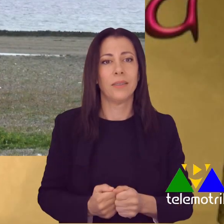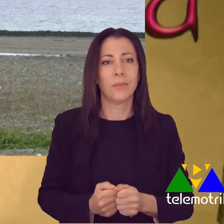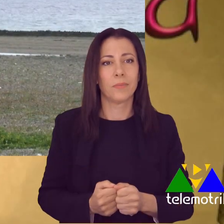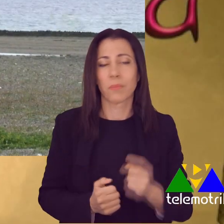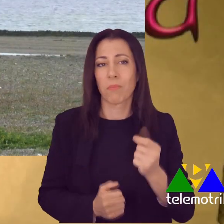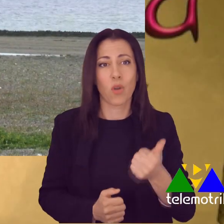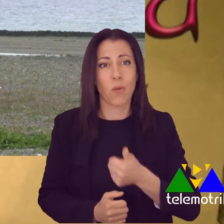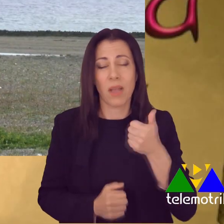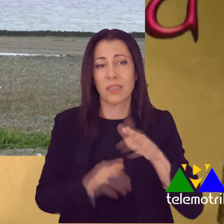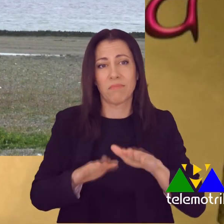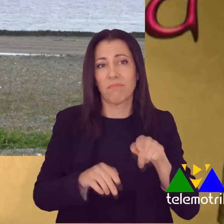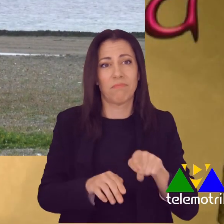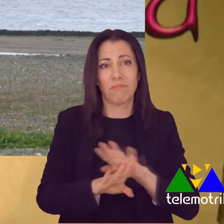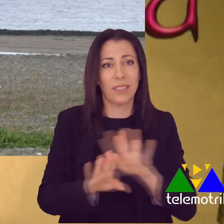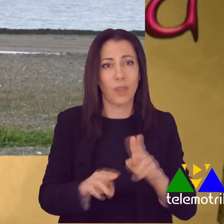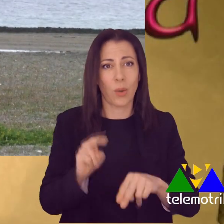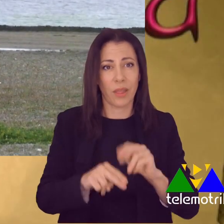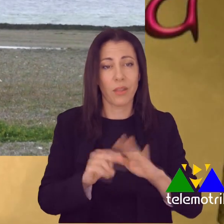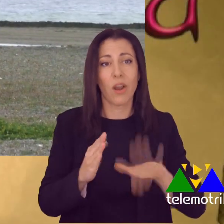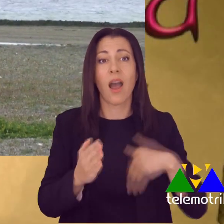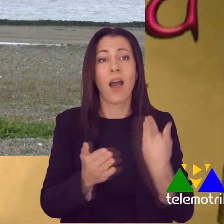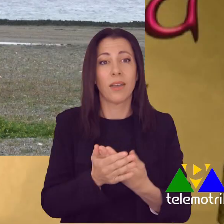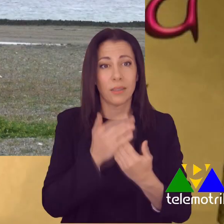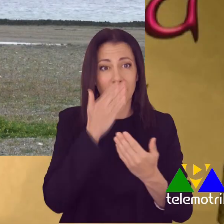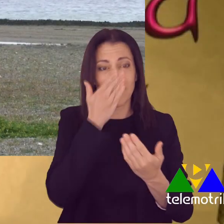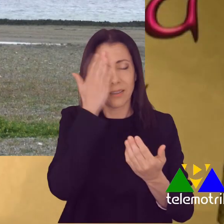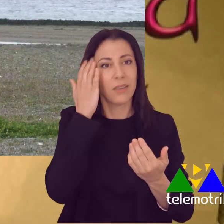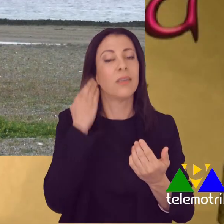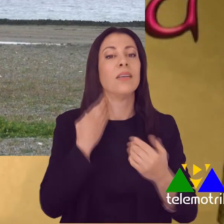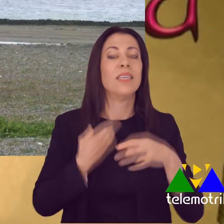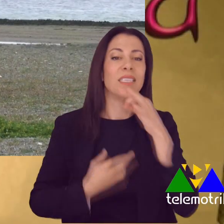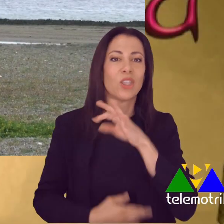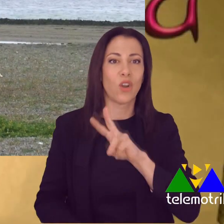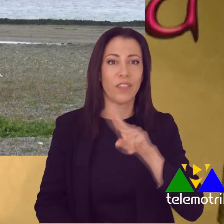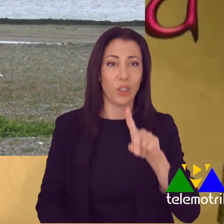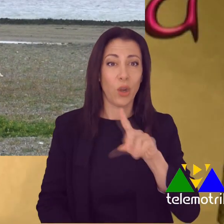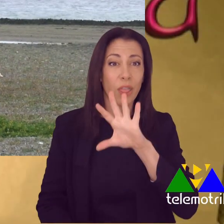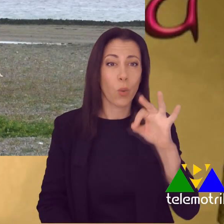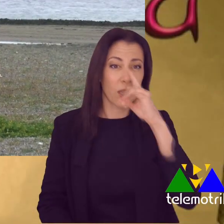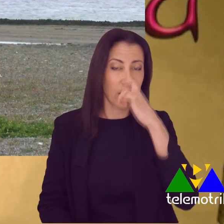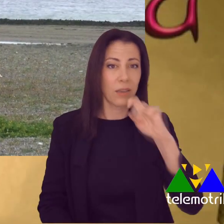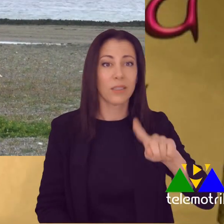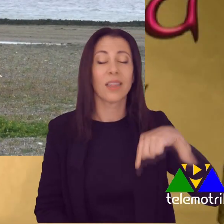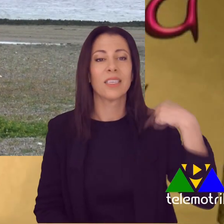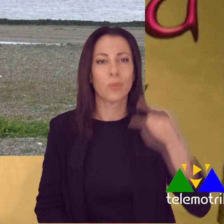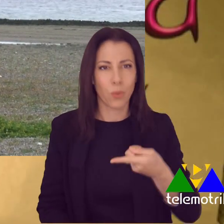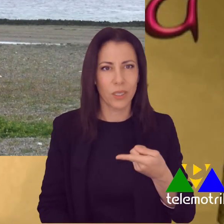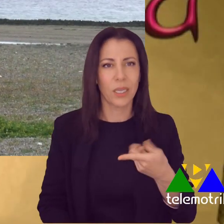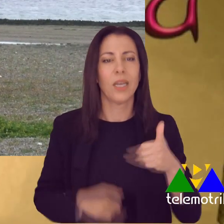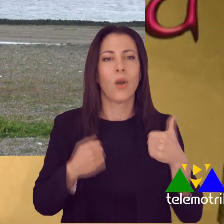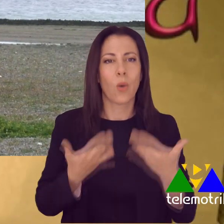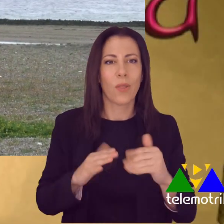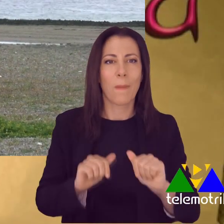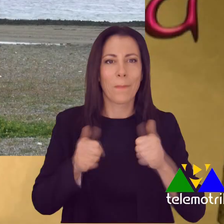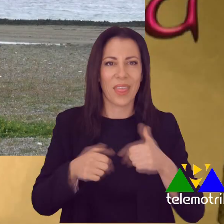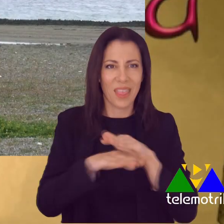y poco más, ahí se quedó la urbanización. Hasta que ya en el siglo XXI, o 50 años después, pues es cuando